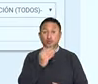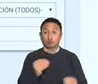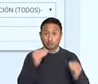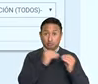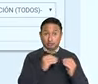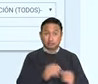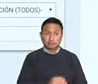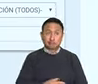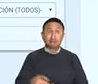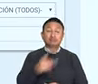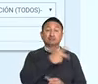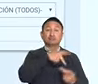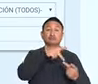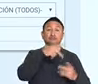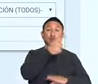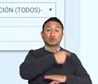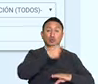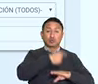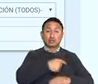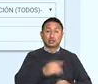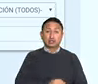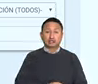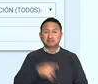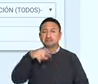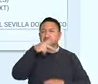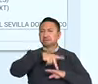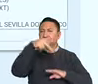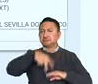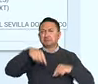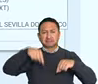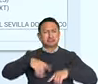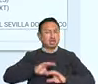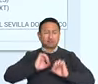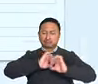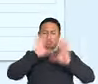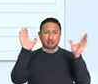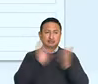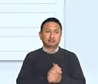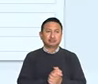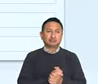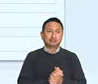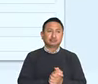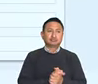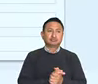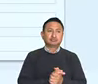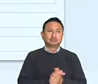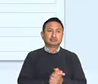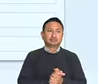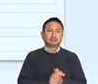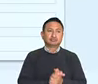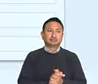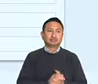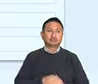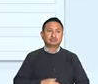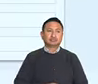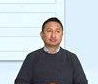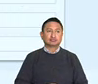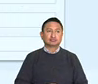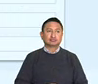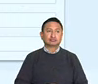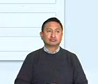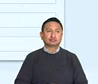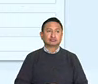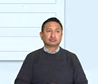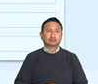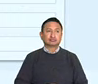Veamos cómo está la prefectura del Guayas. La Pichincha ya y un poco ya lo tenemos bastante claro. Prefectura del Guayas. Vamos a